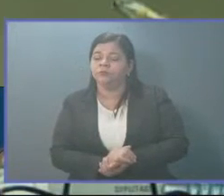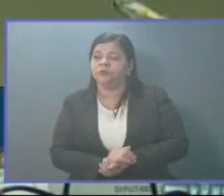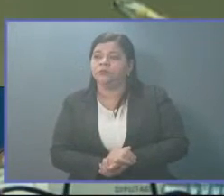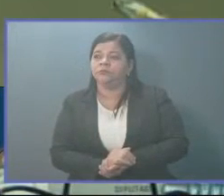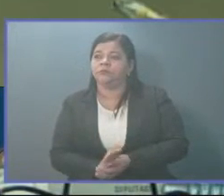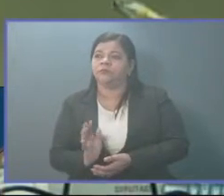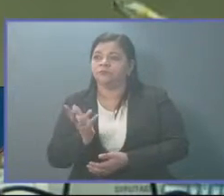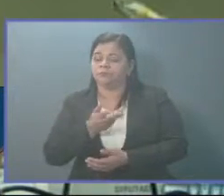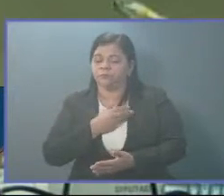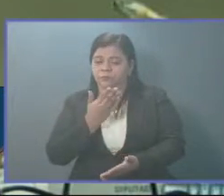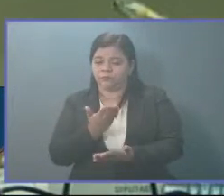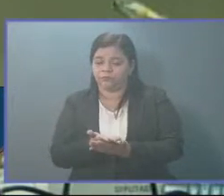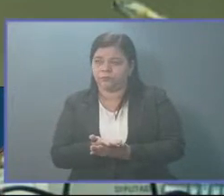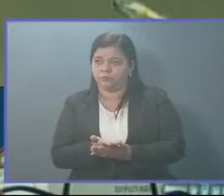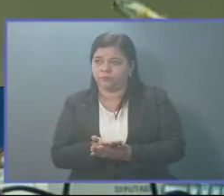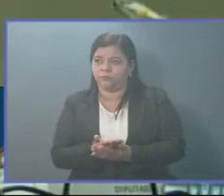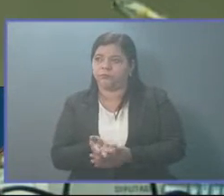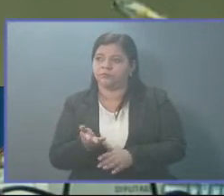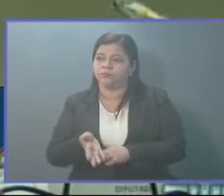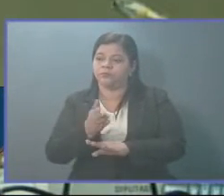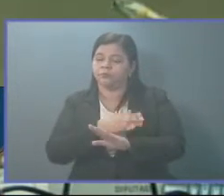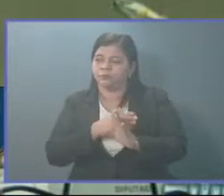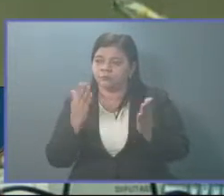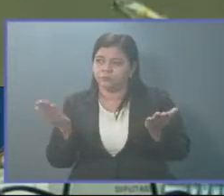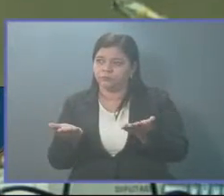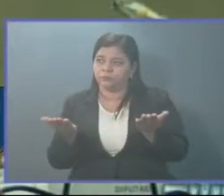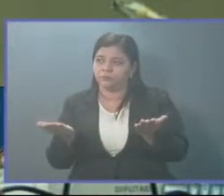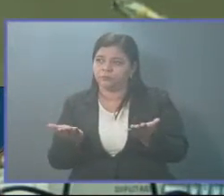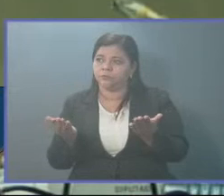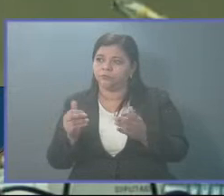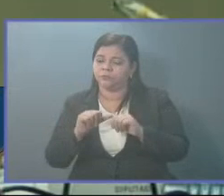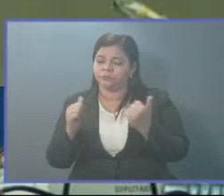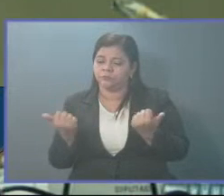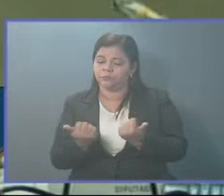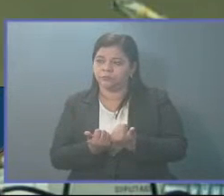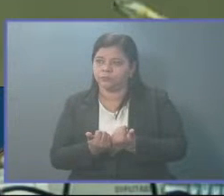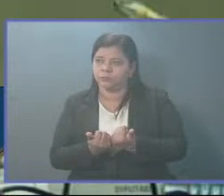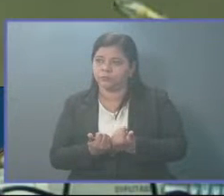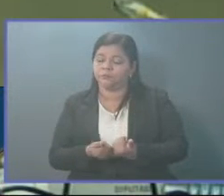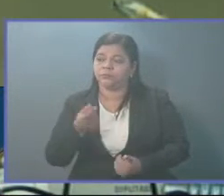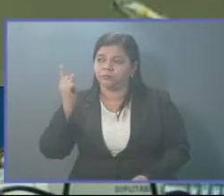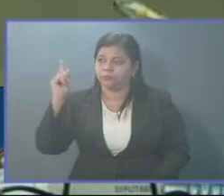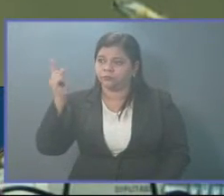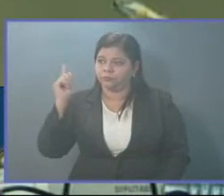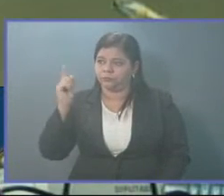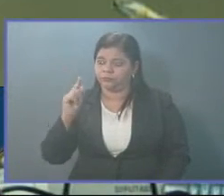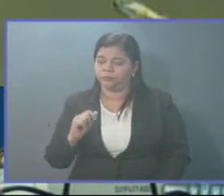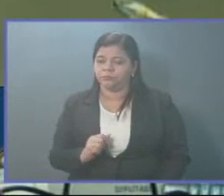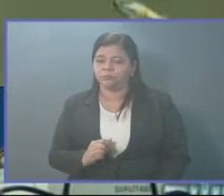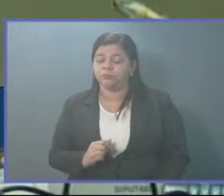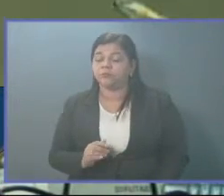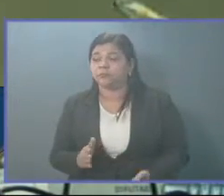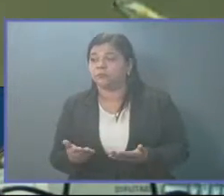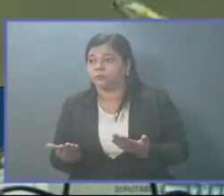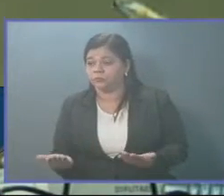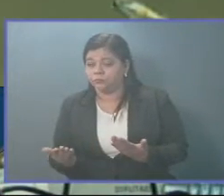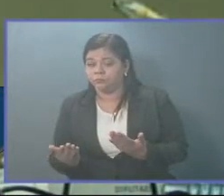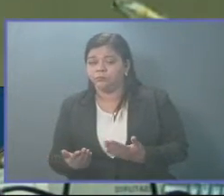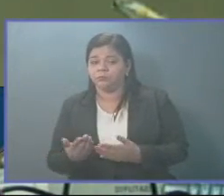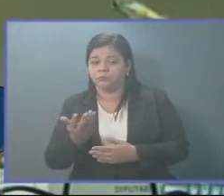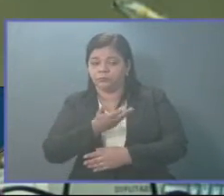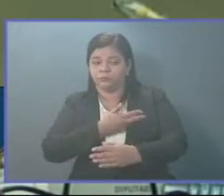la propuesta que han hecho las gremiales de docentes, y es que